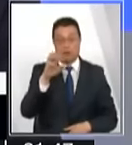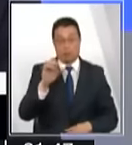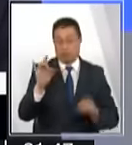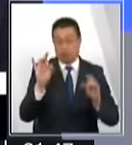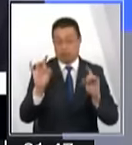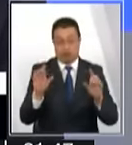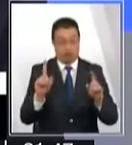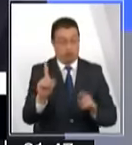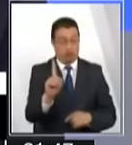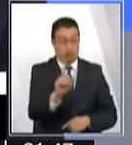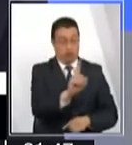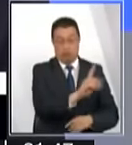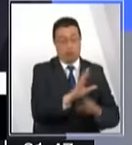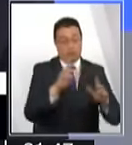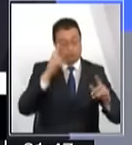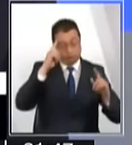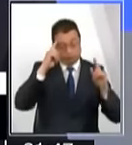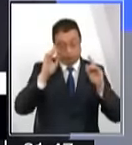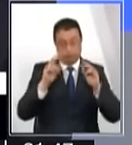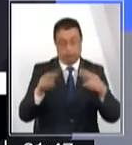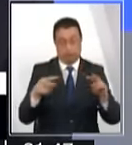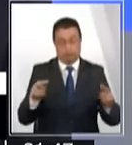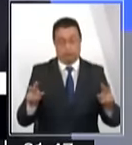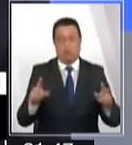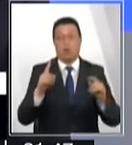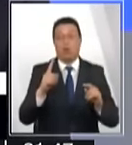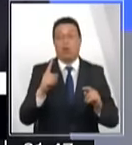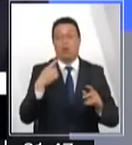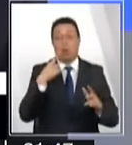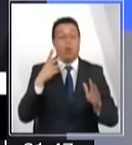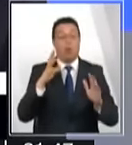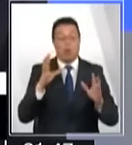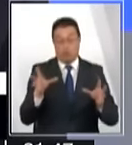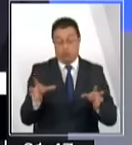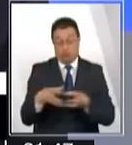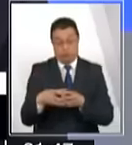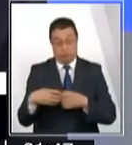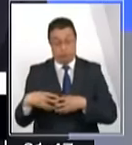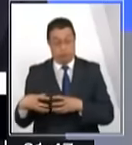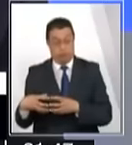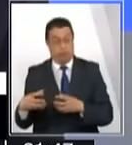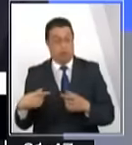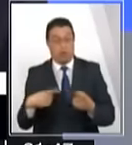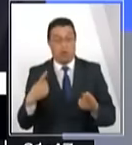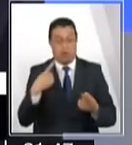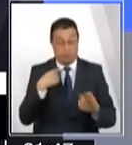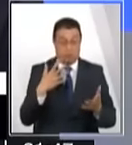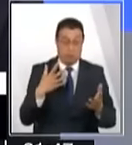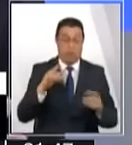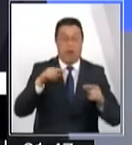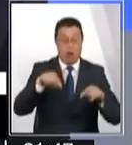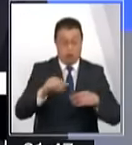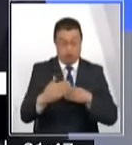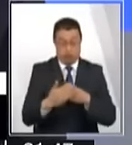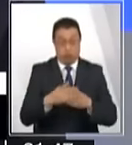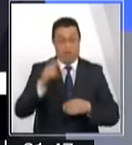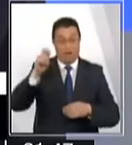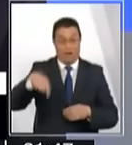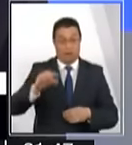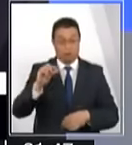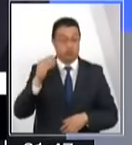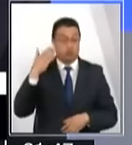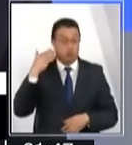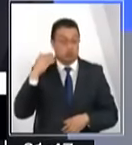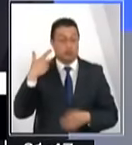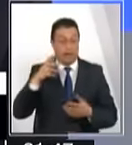decisión ya por lo tanto no desde una perspectiva gremial por lo menos y a horas del fallo porque esto sucedió hace poc